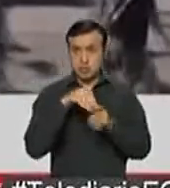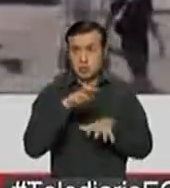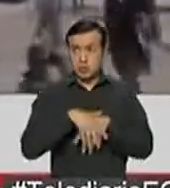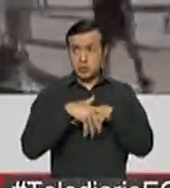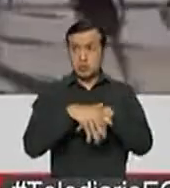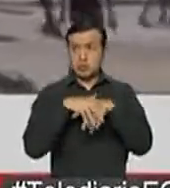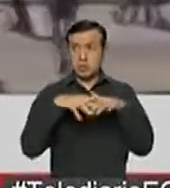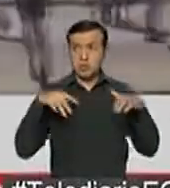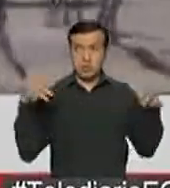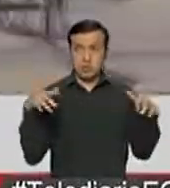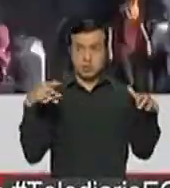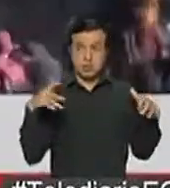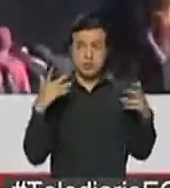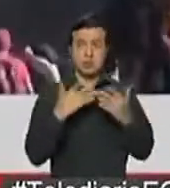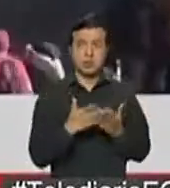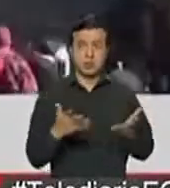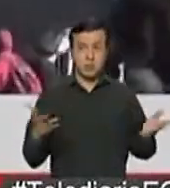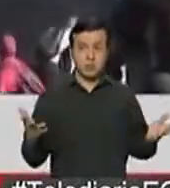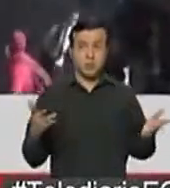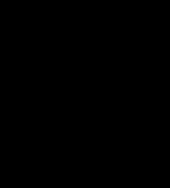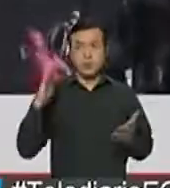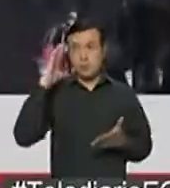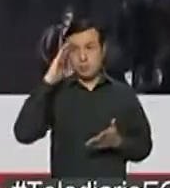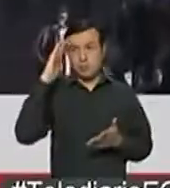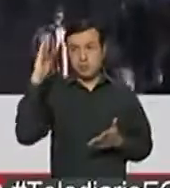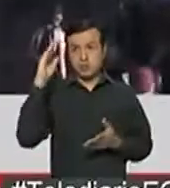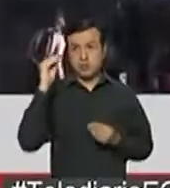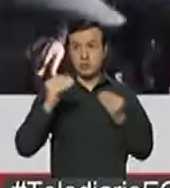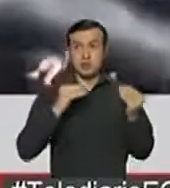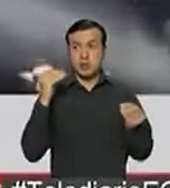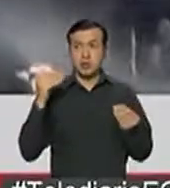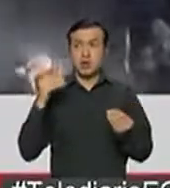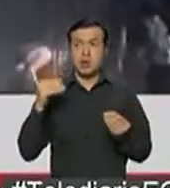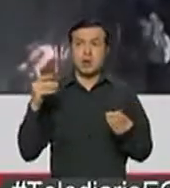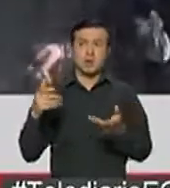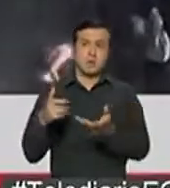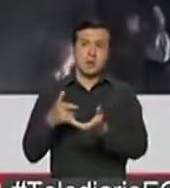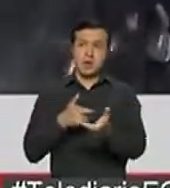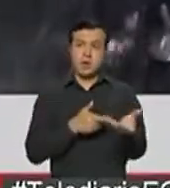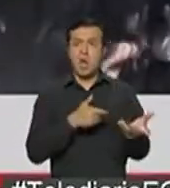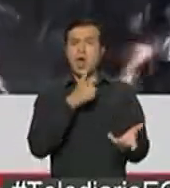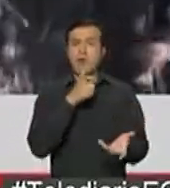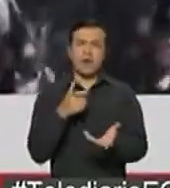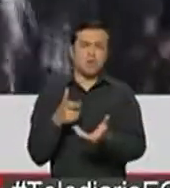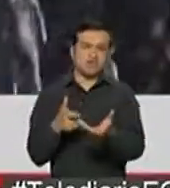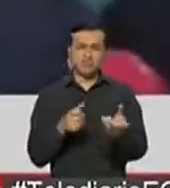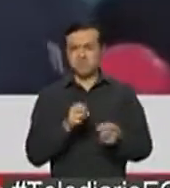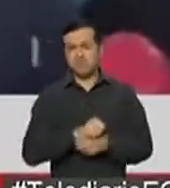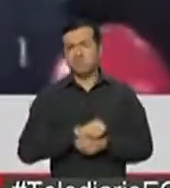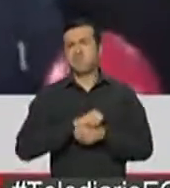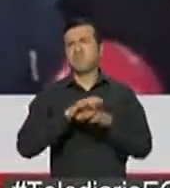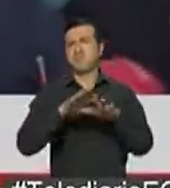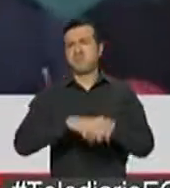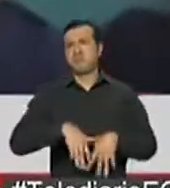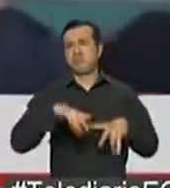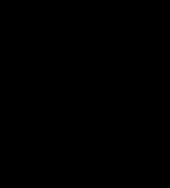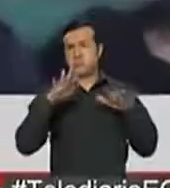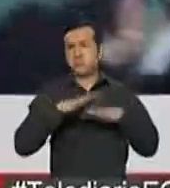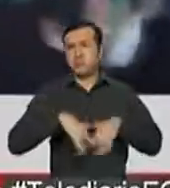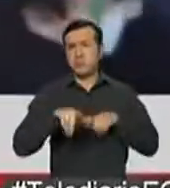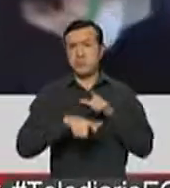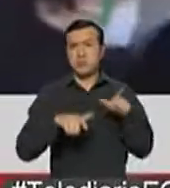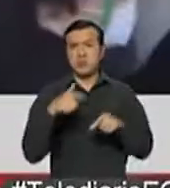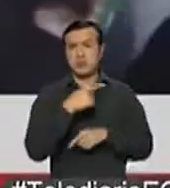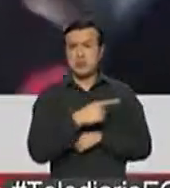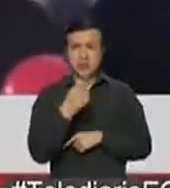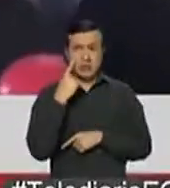la Plaza de la Dignidad, en la que la policía sacó camiones de agua y lanzó botes de gas para dispersar a un sector de